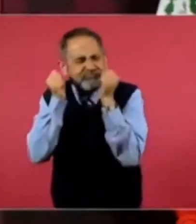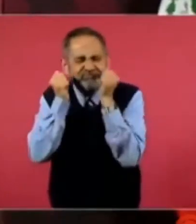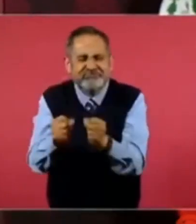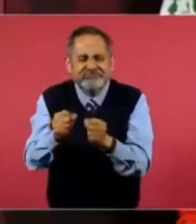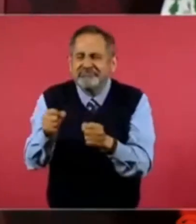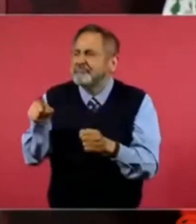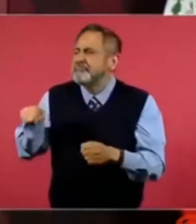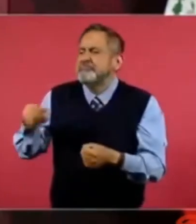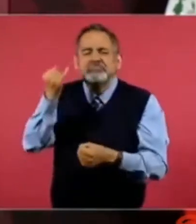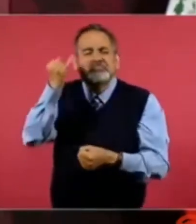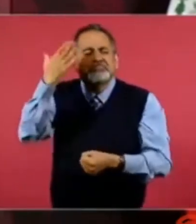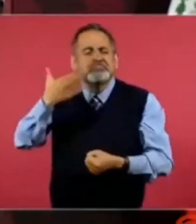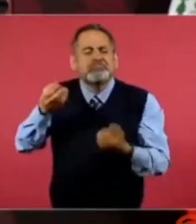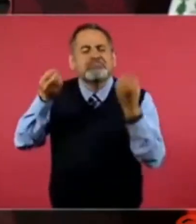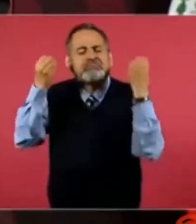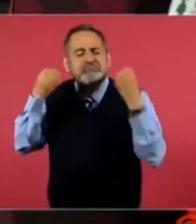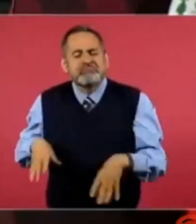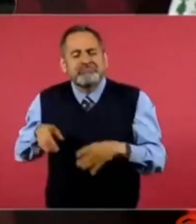y